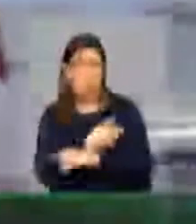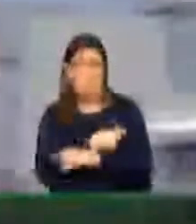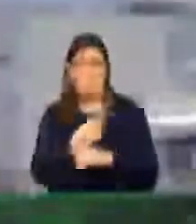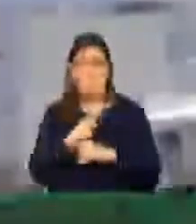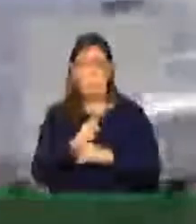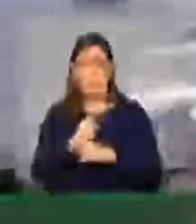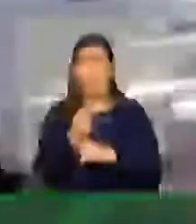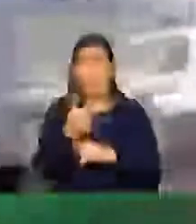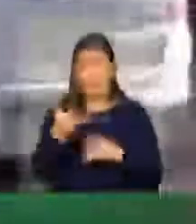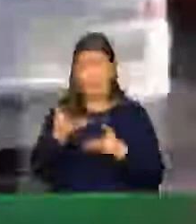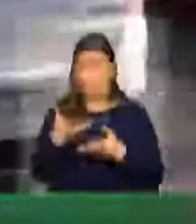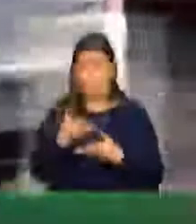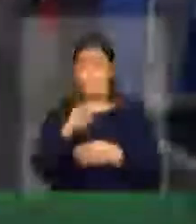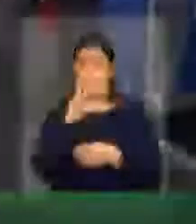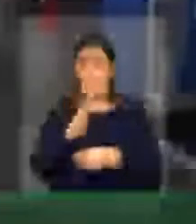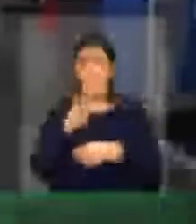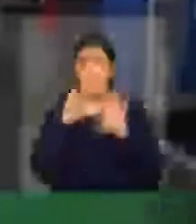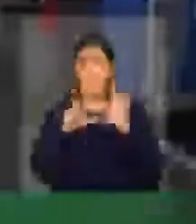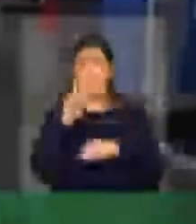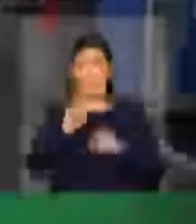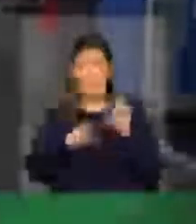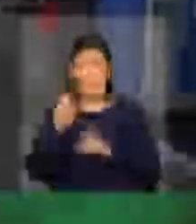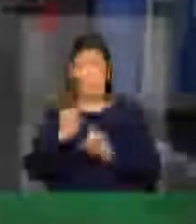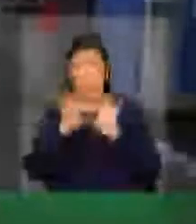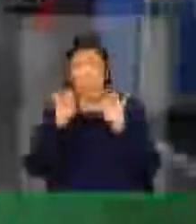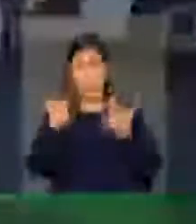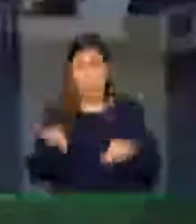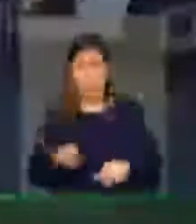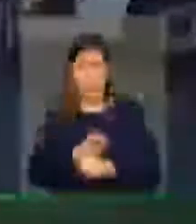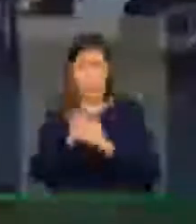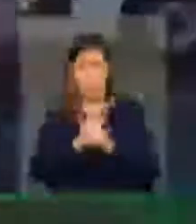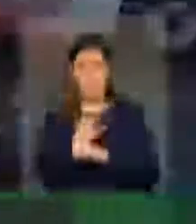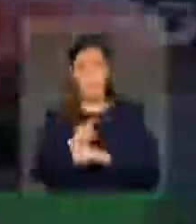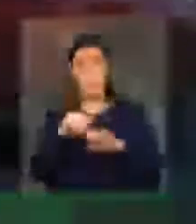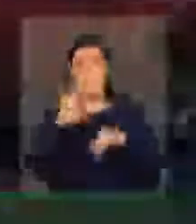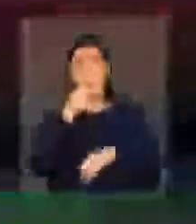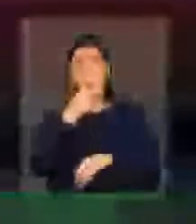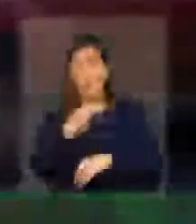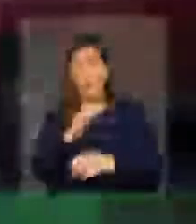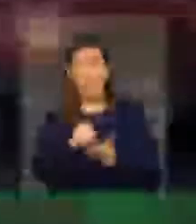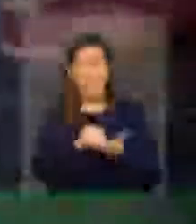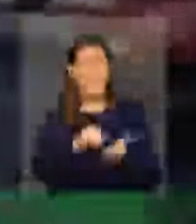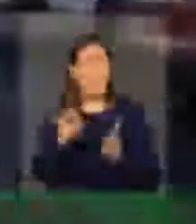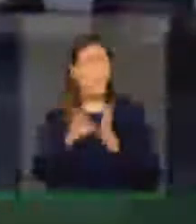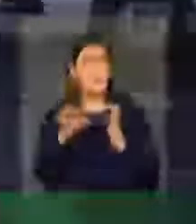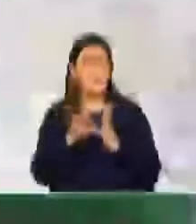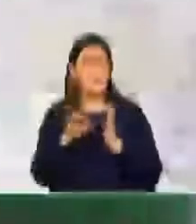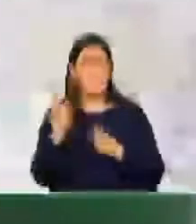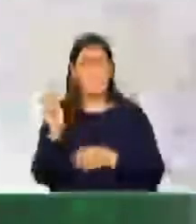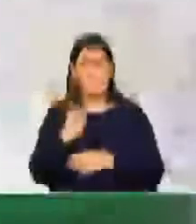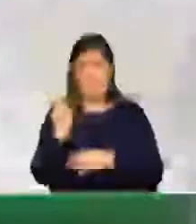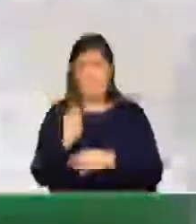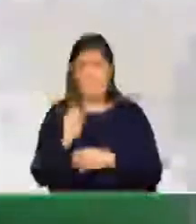En Rivera hay actualmente 272 personas contagiadas de coronavirus, según el último dato del Sistema Nacional de